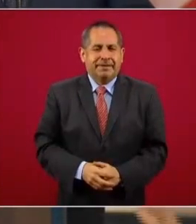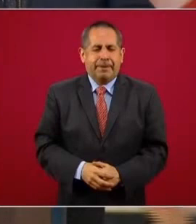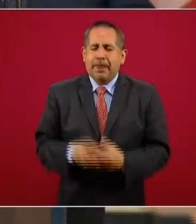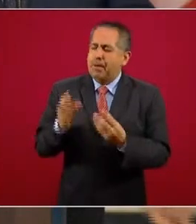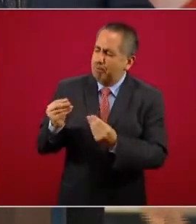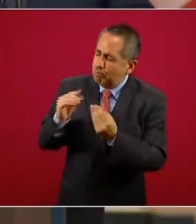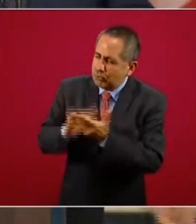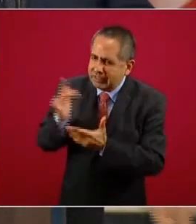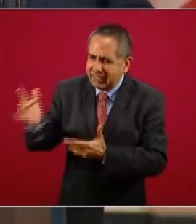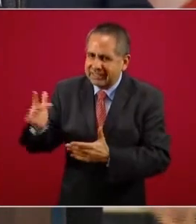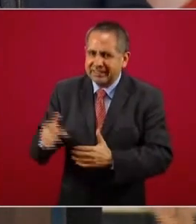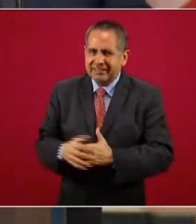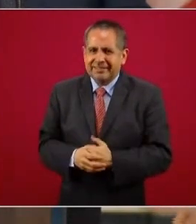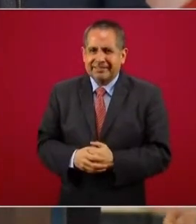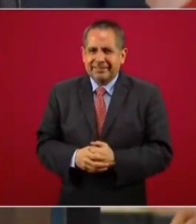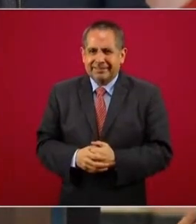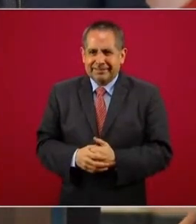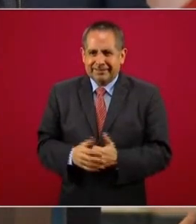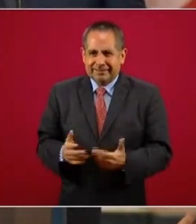y muchas gracias